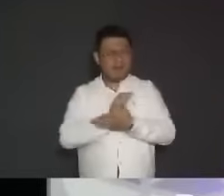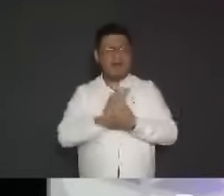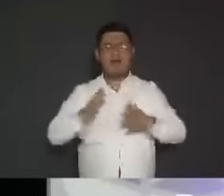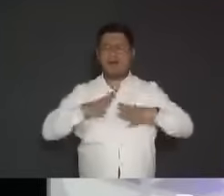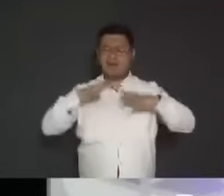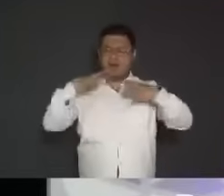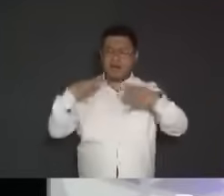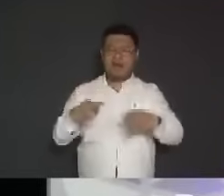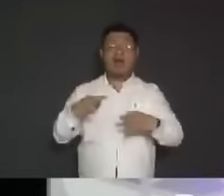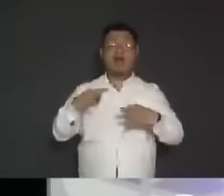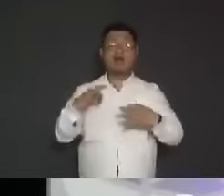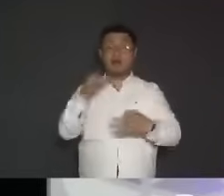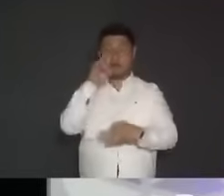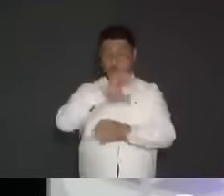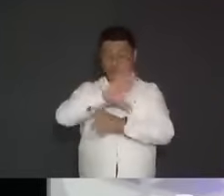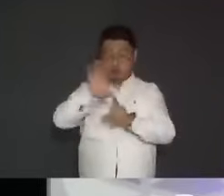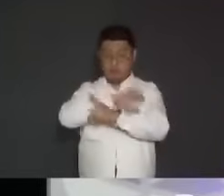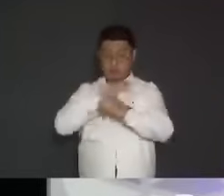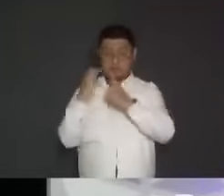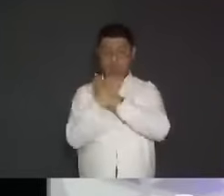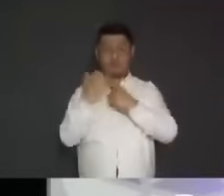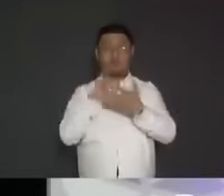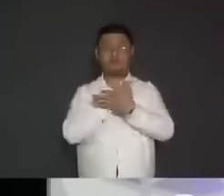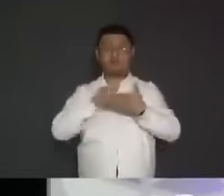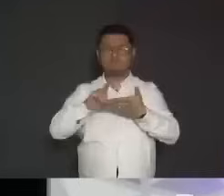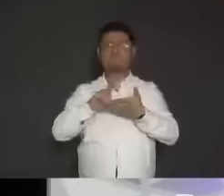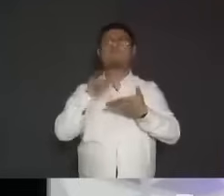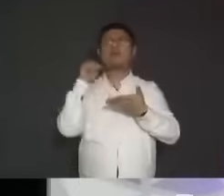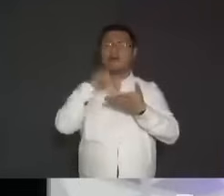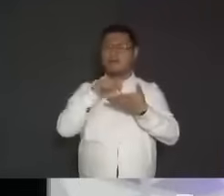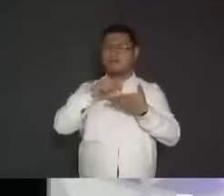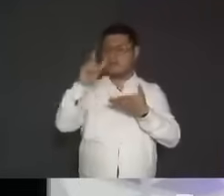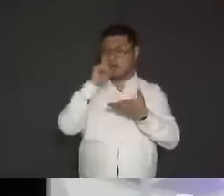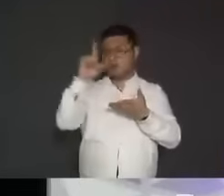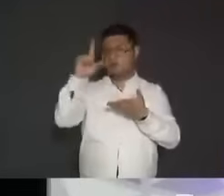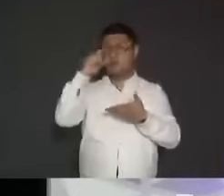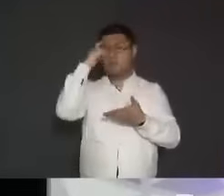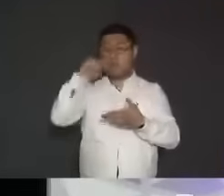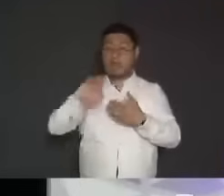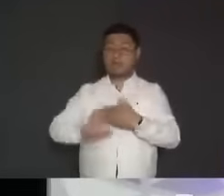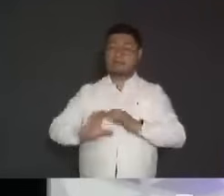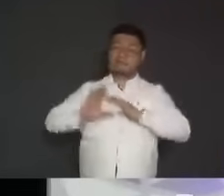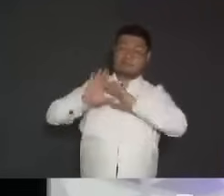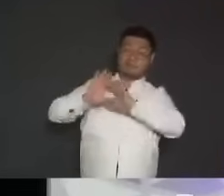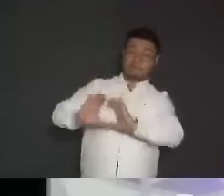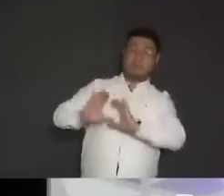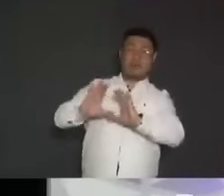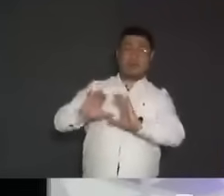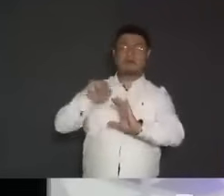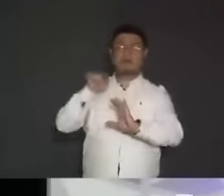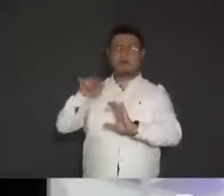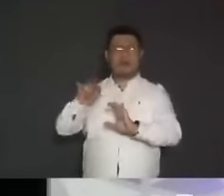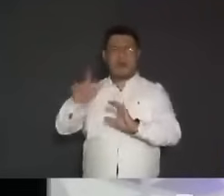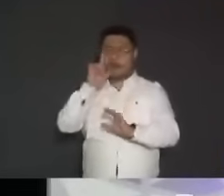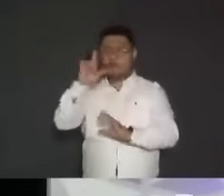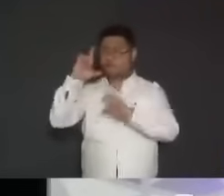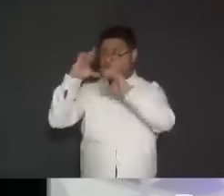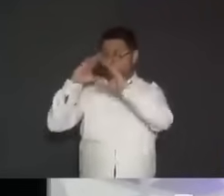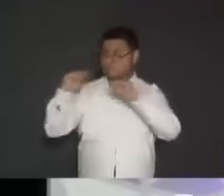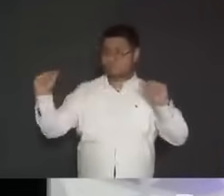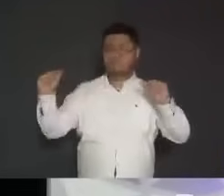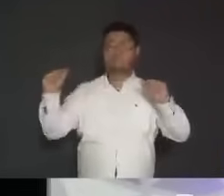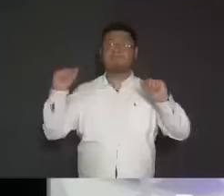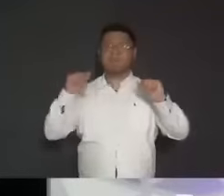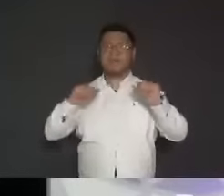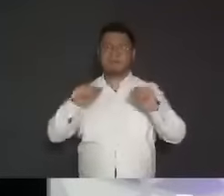de Yucatán, una comisión que te va a defender de los apagones, sí, los apagones que con la intensidad de calor que tenemos, derivado de las